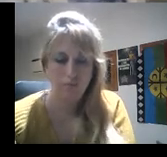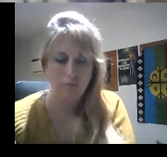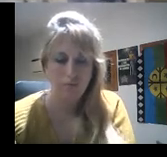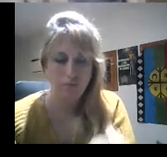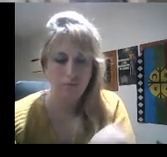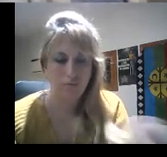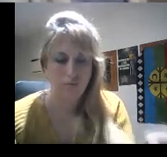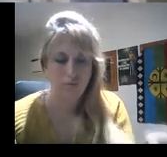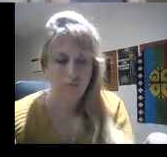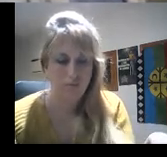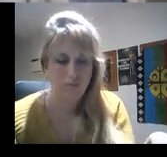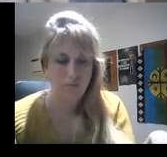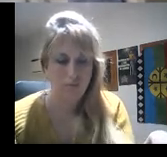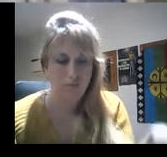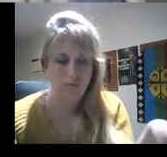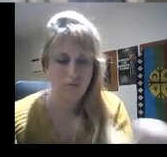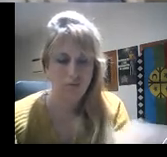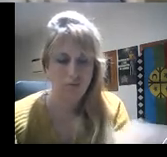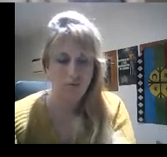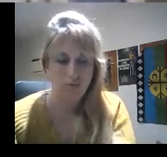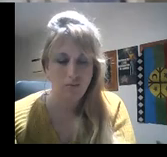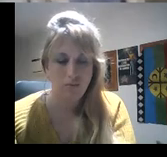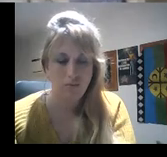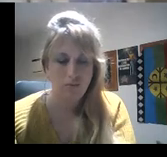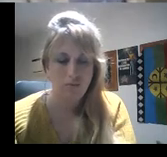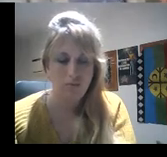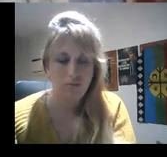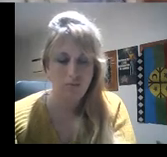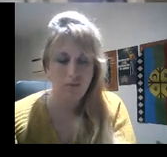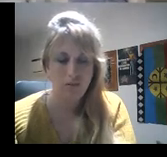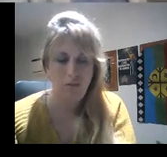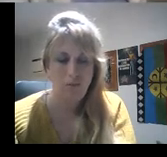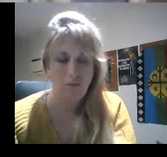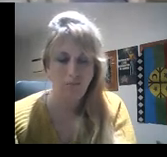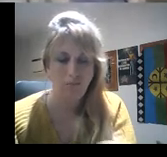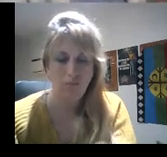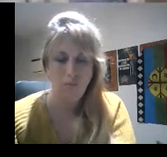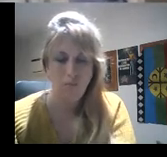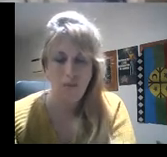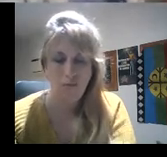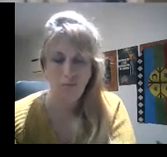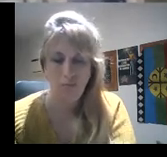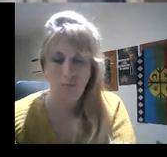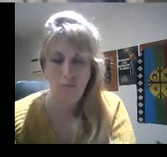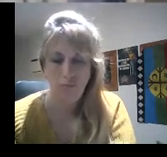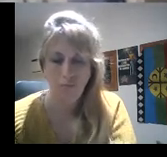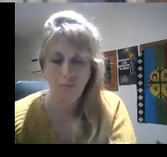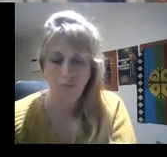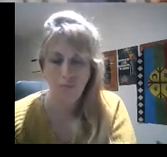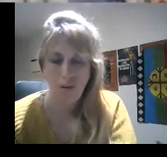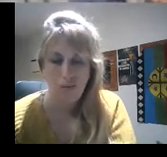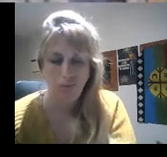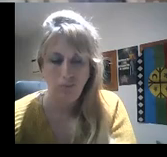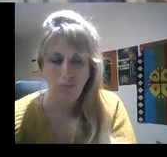poco reiterada en varios trabajos prácticos, que es que no cumplieron exactamente lo que le pedíamos en las